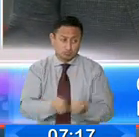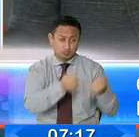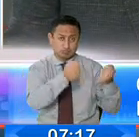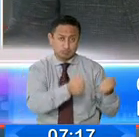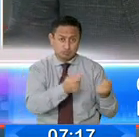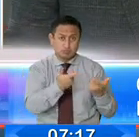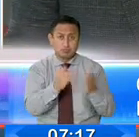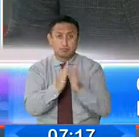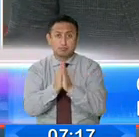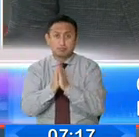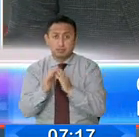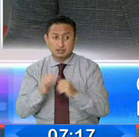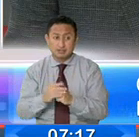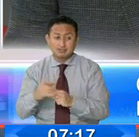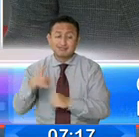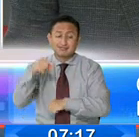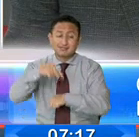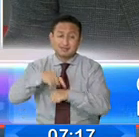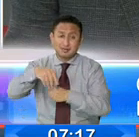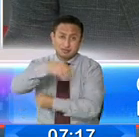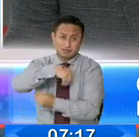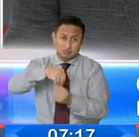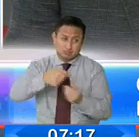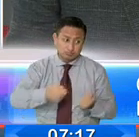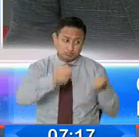pide una reparación integral.